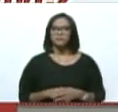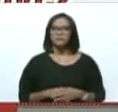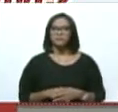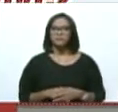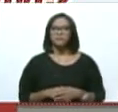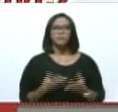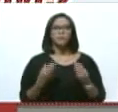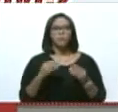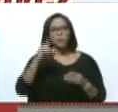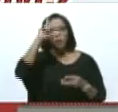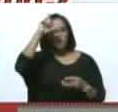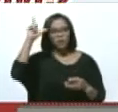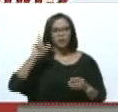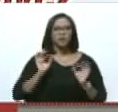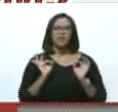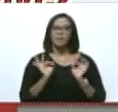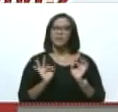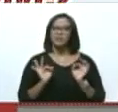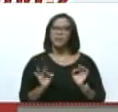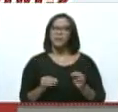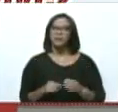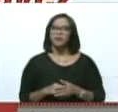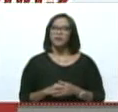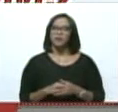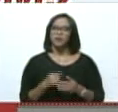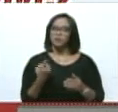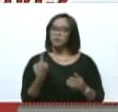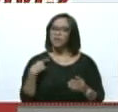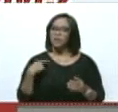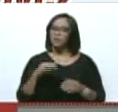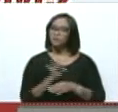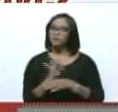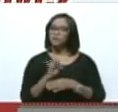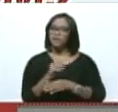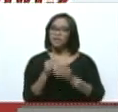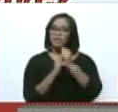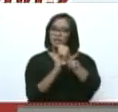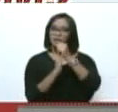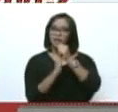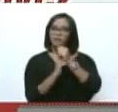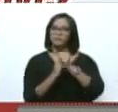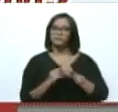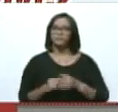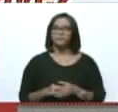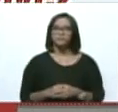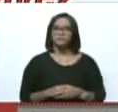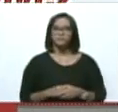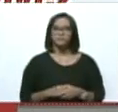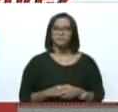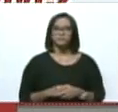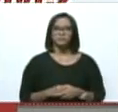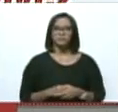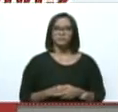Muy coherente, sobre todo cuando tienes funciones de liderazgo. Cuando tú tienes funciones de liderazgo.